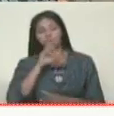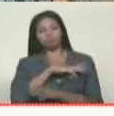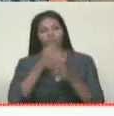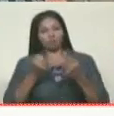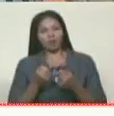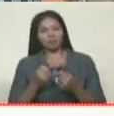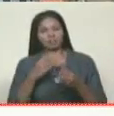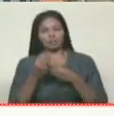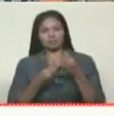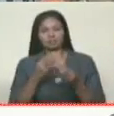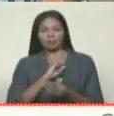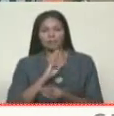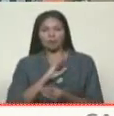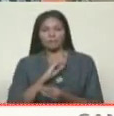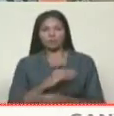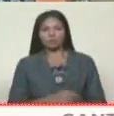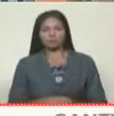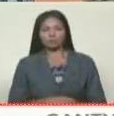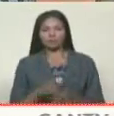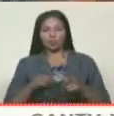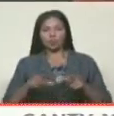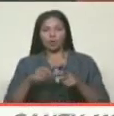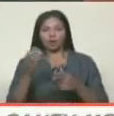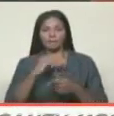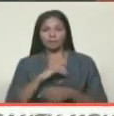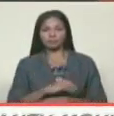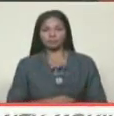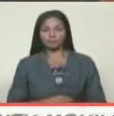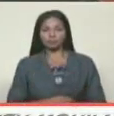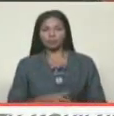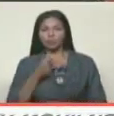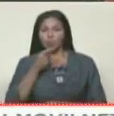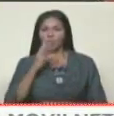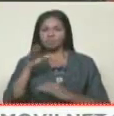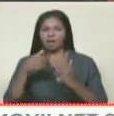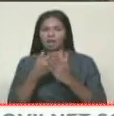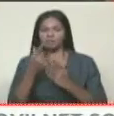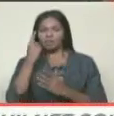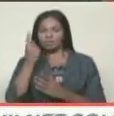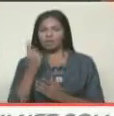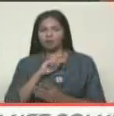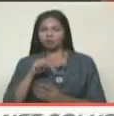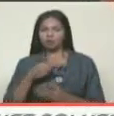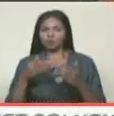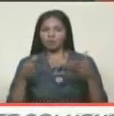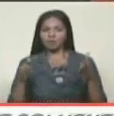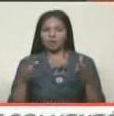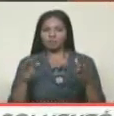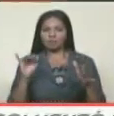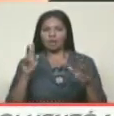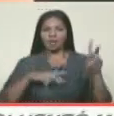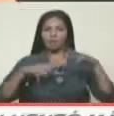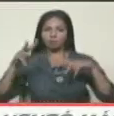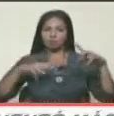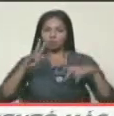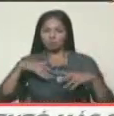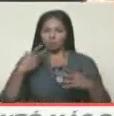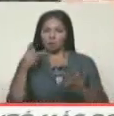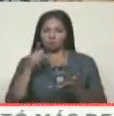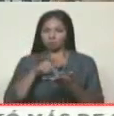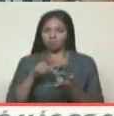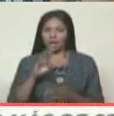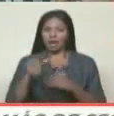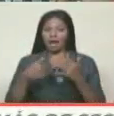creación aquí dentro de los espacios. ¿Puede comentarnos hasta cuándo va a estar abierta esta exposición? ¿Quiénes pueden venir? Mira, va a